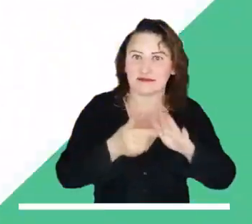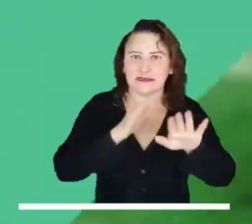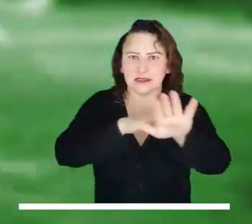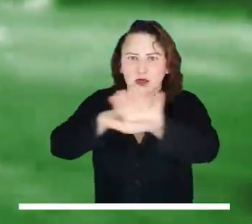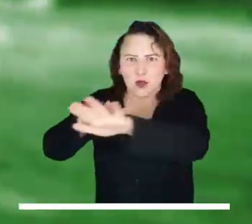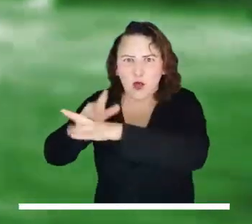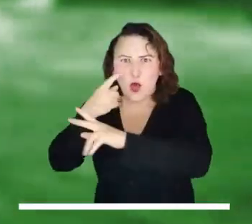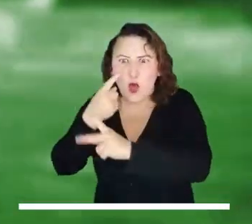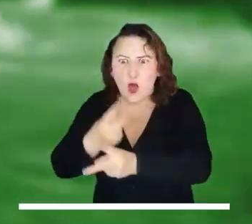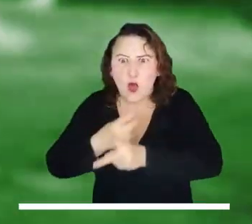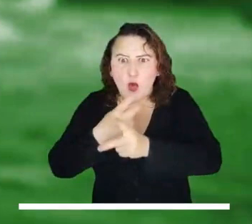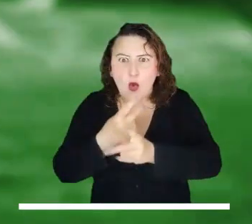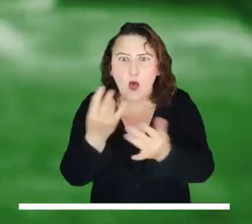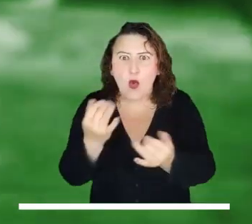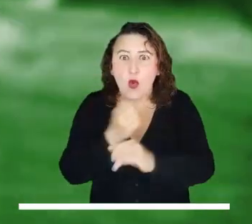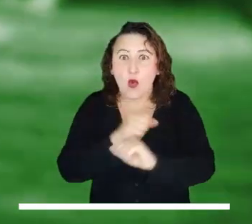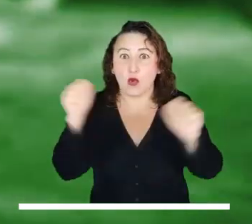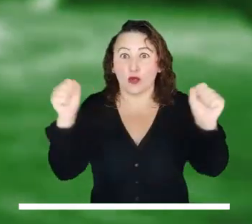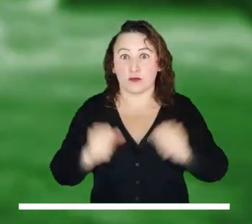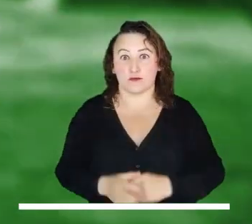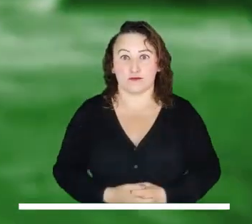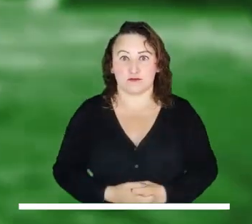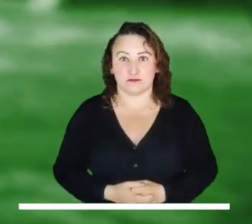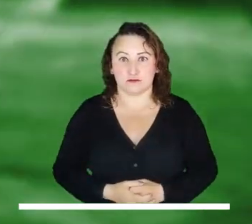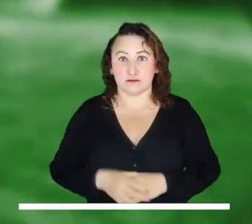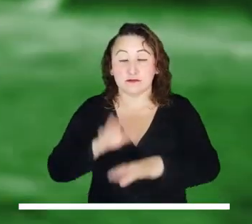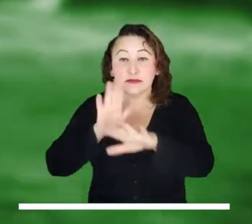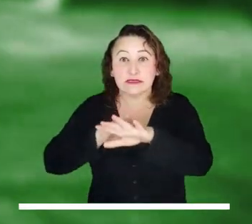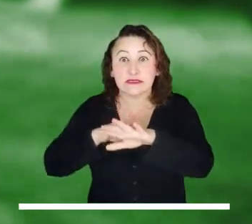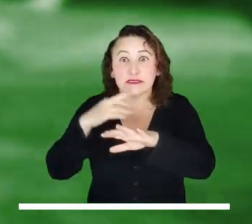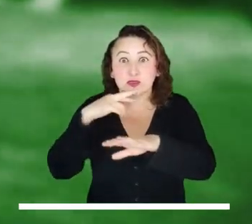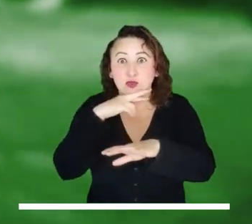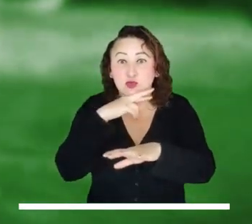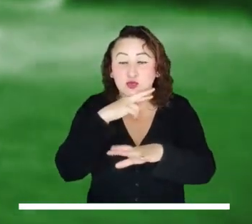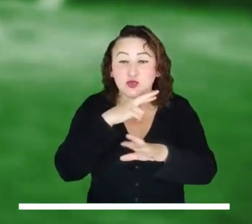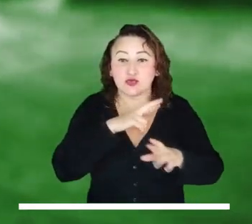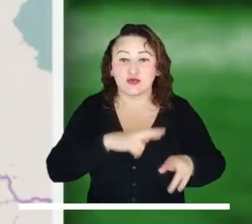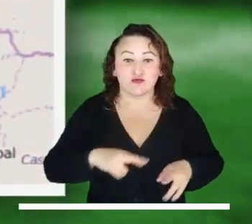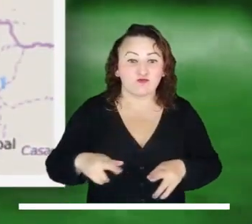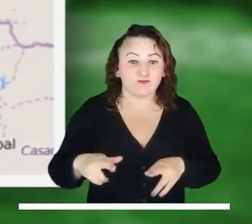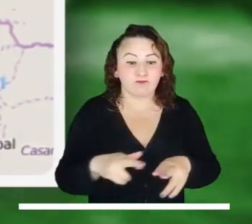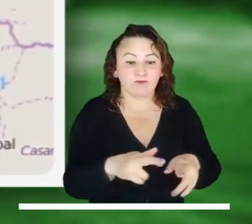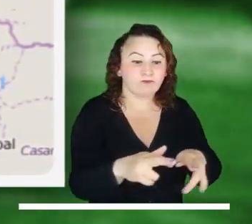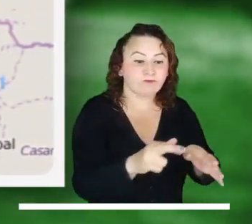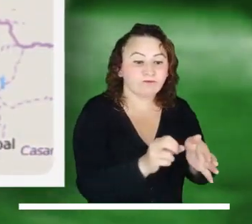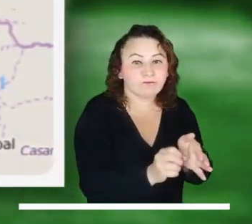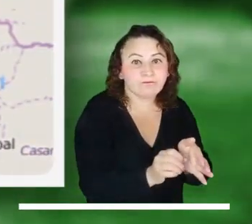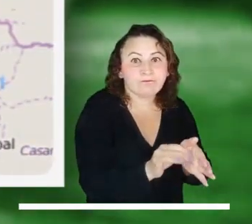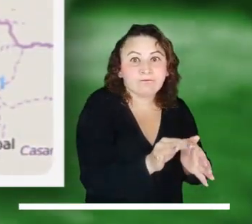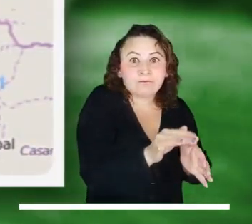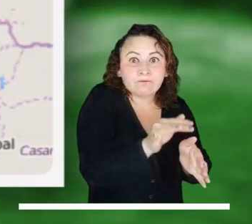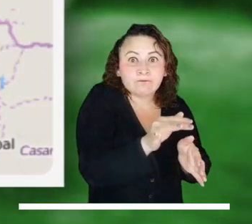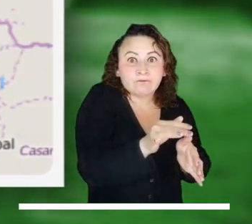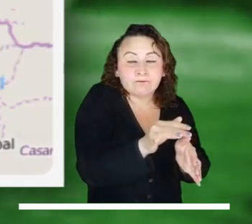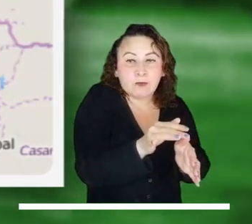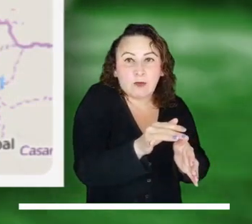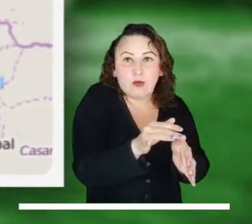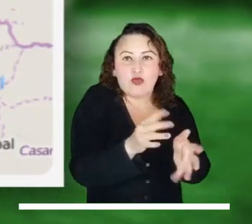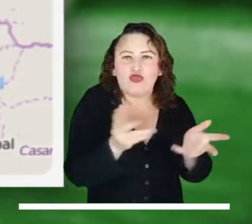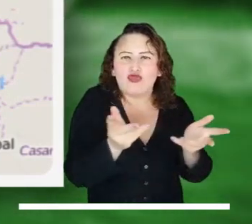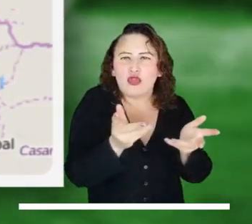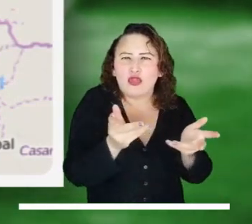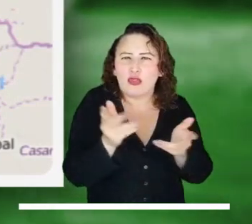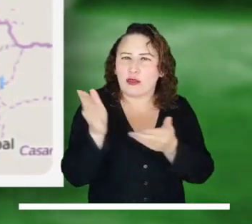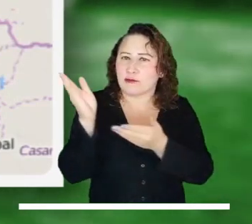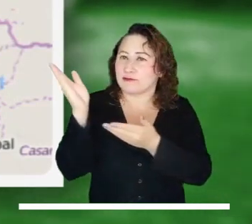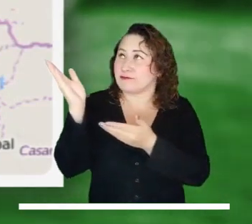En esta sección les presentamos las alertas más relevantes de la mañana. Alerta roja por los altos niveles registrados